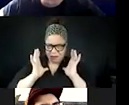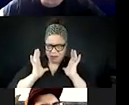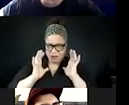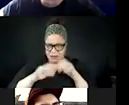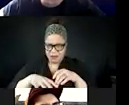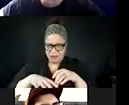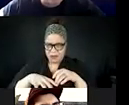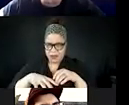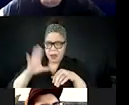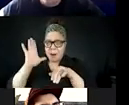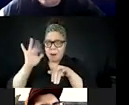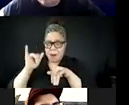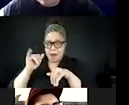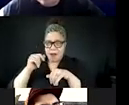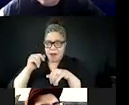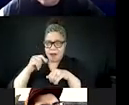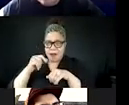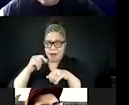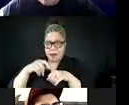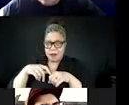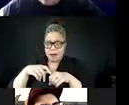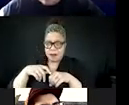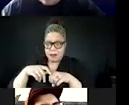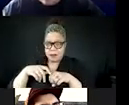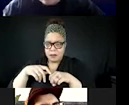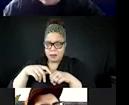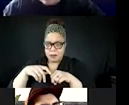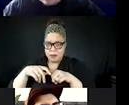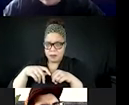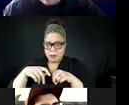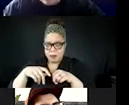igual lo que hago